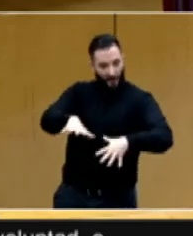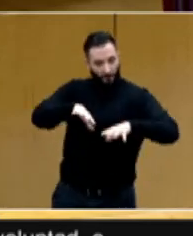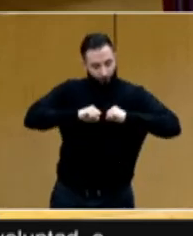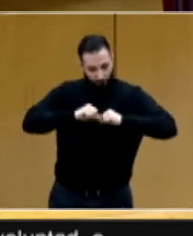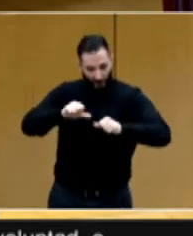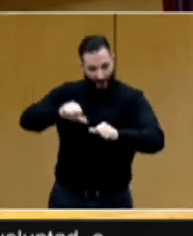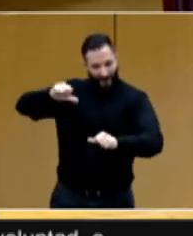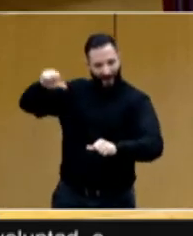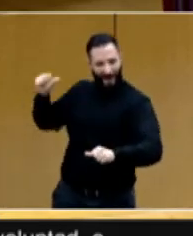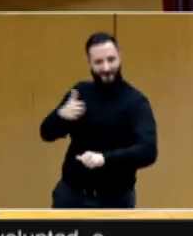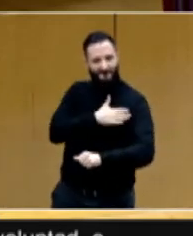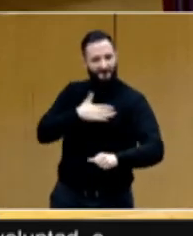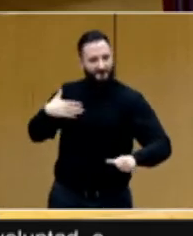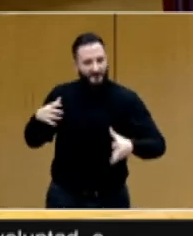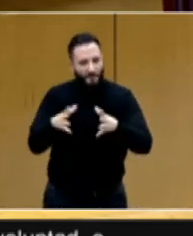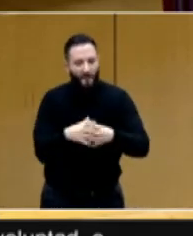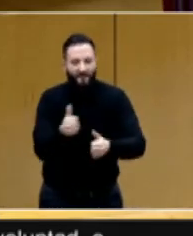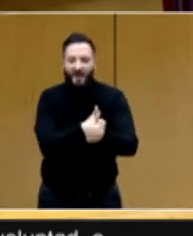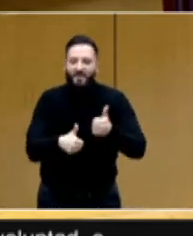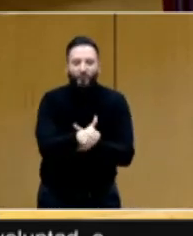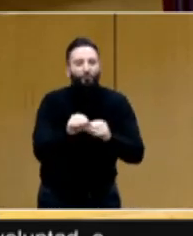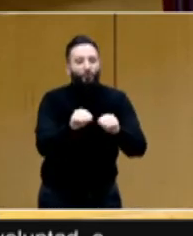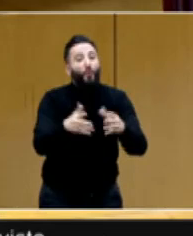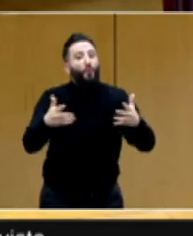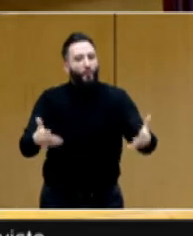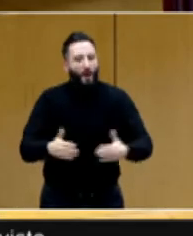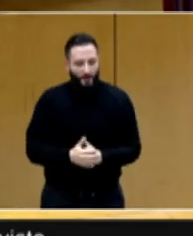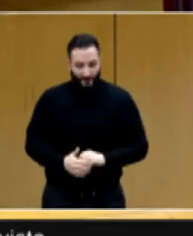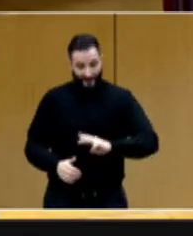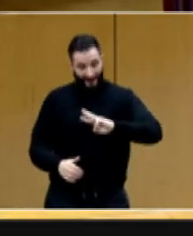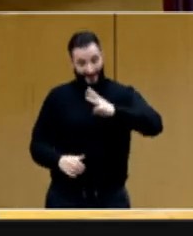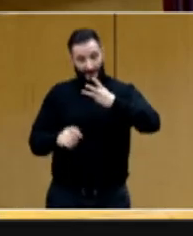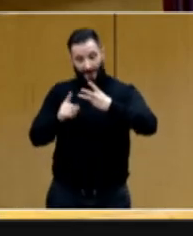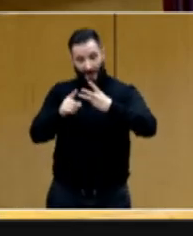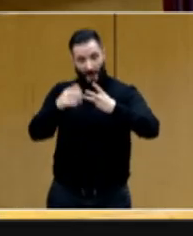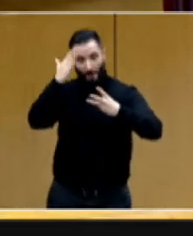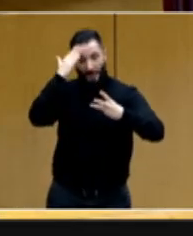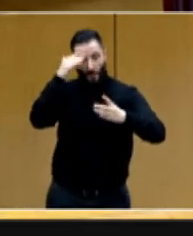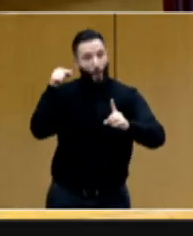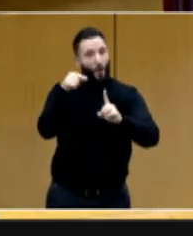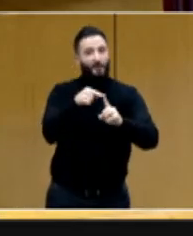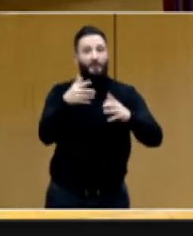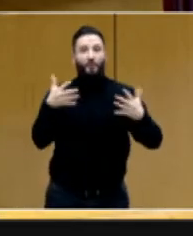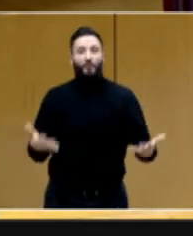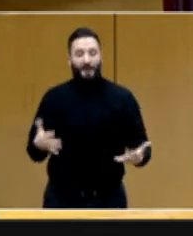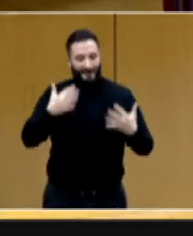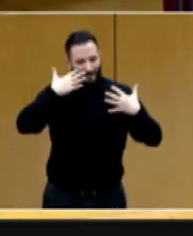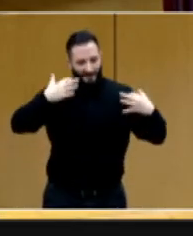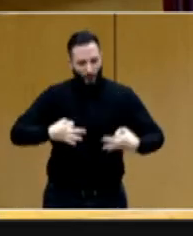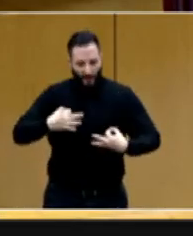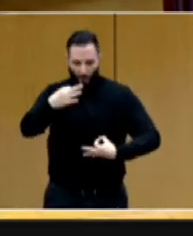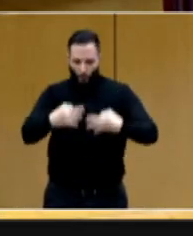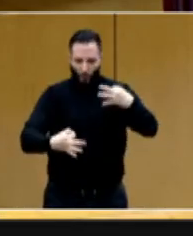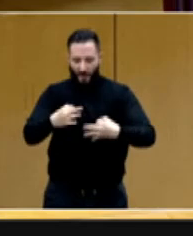Y por último el tercer principio y objetivo obviamente tiene que ver con esa seguridad jurídica que también hay que salvaguardar